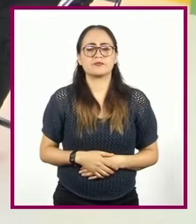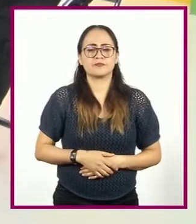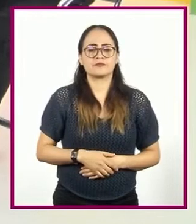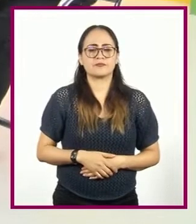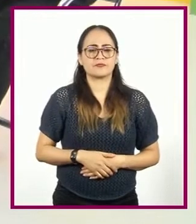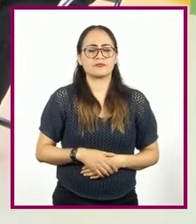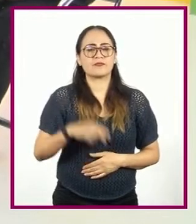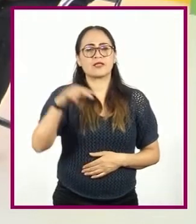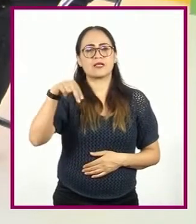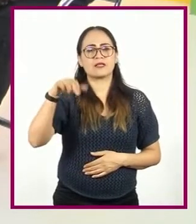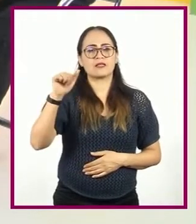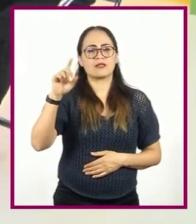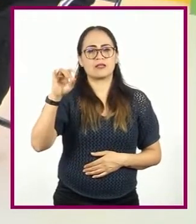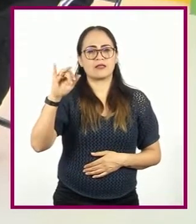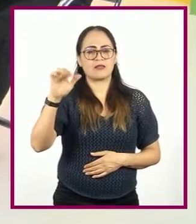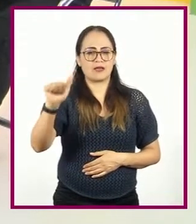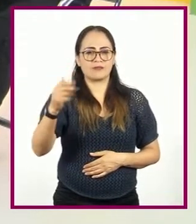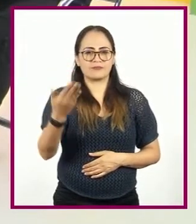Nadia.